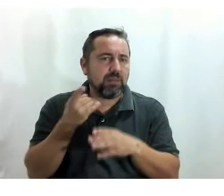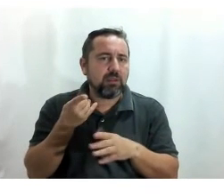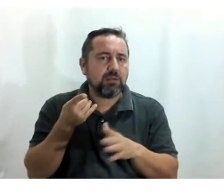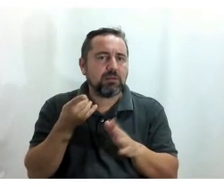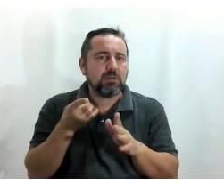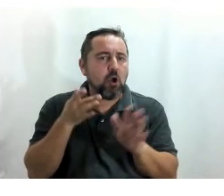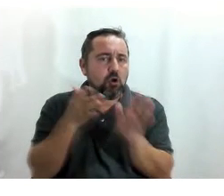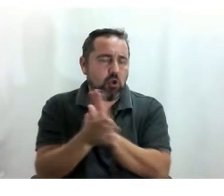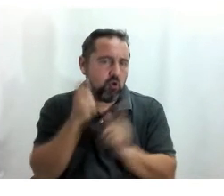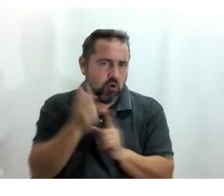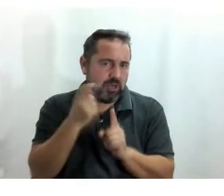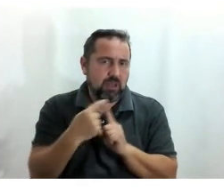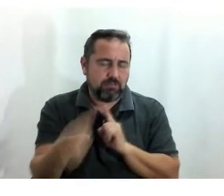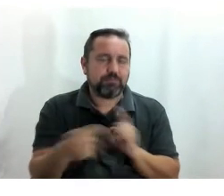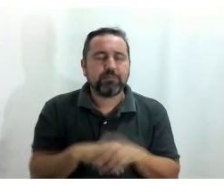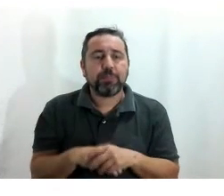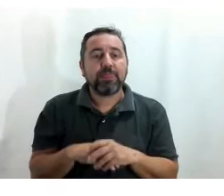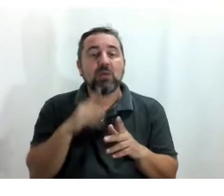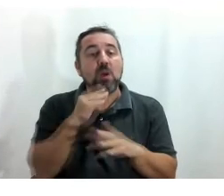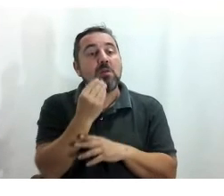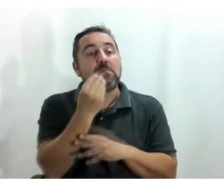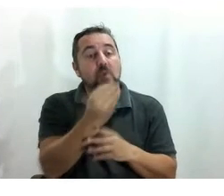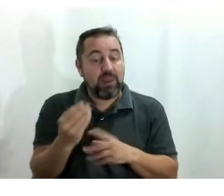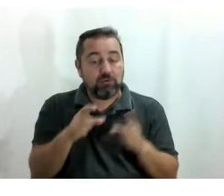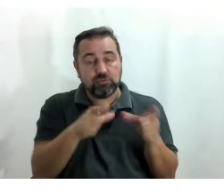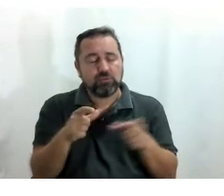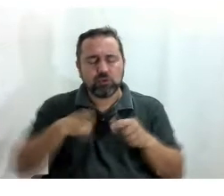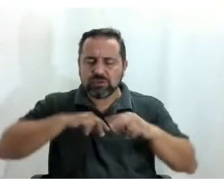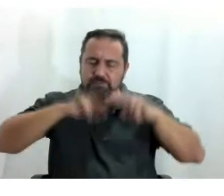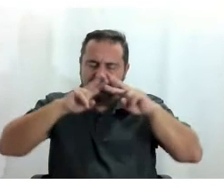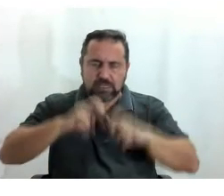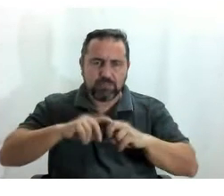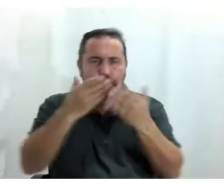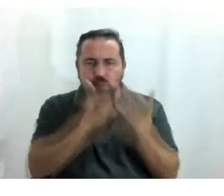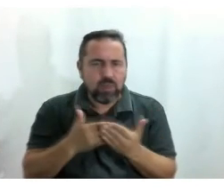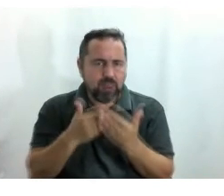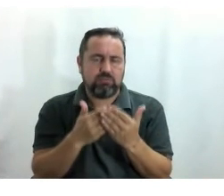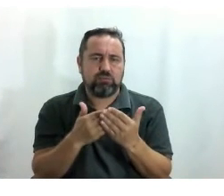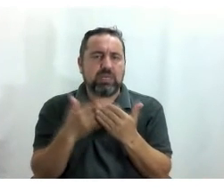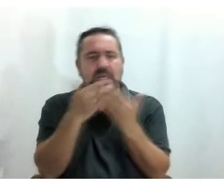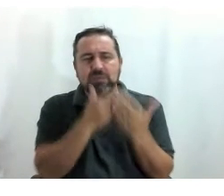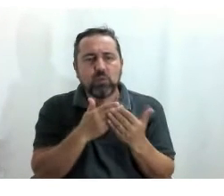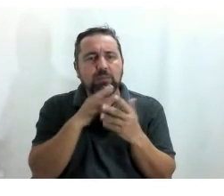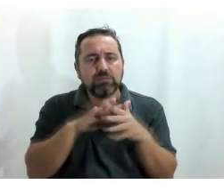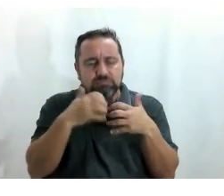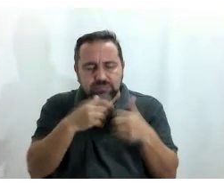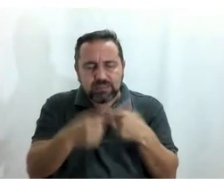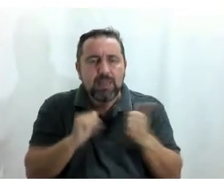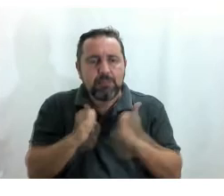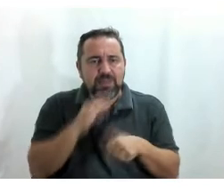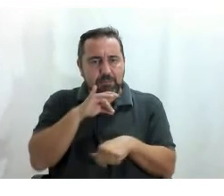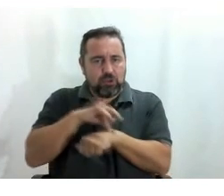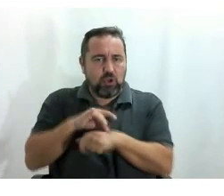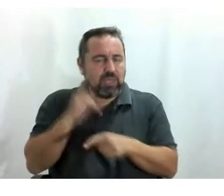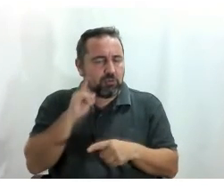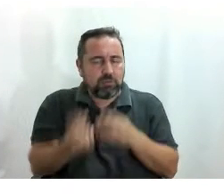todos estos modelos investigamos o estudiamos los diferentes mecanismos patológicos que se ponen en marcha